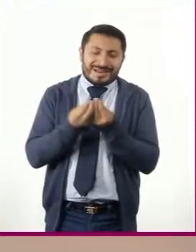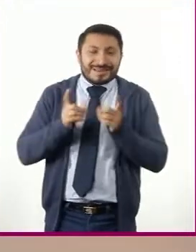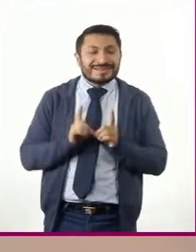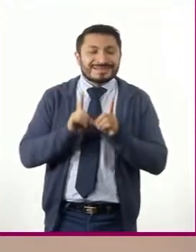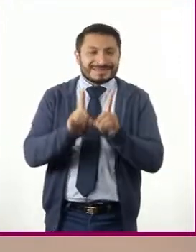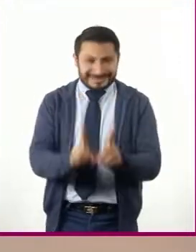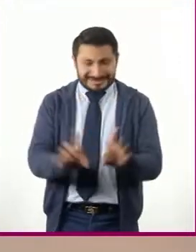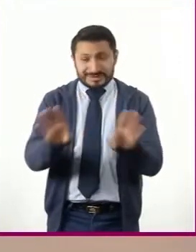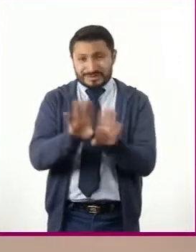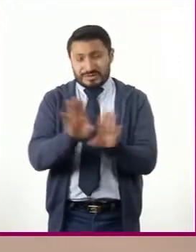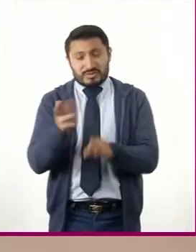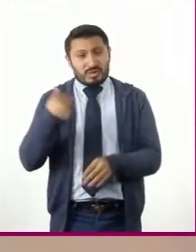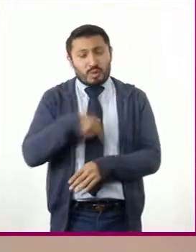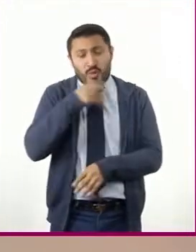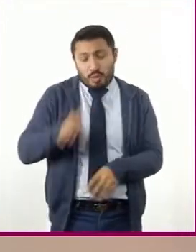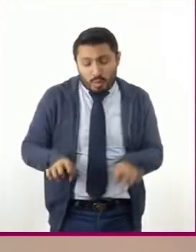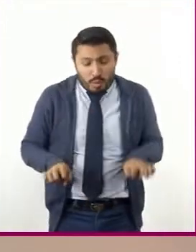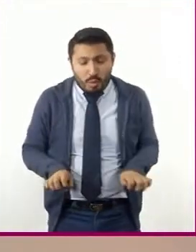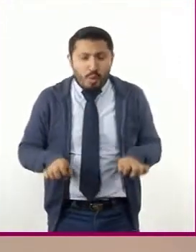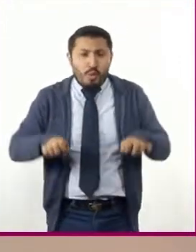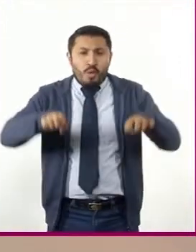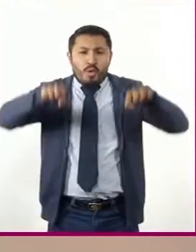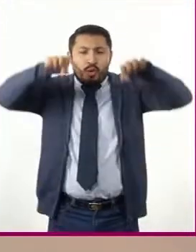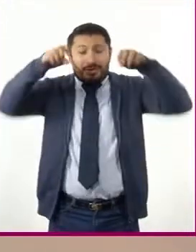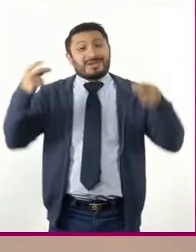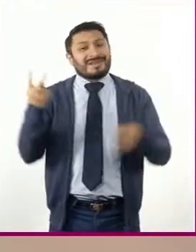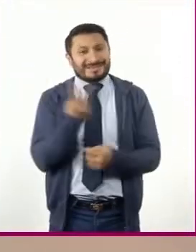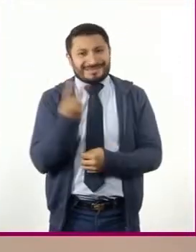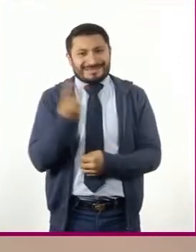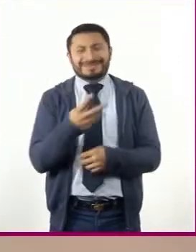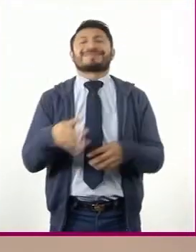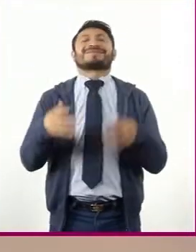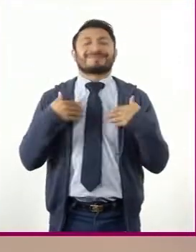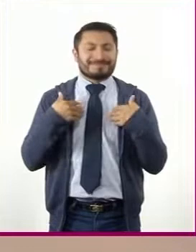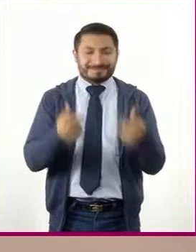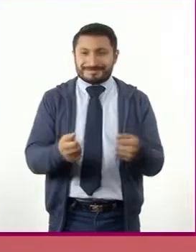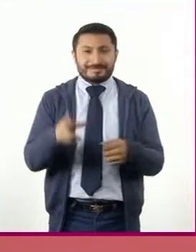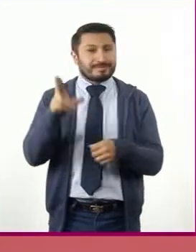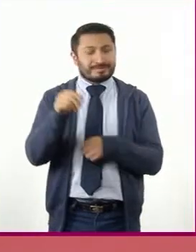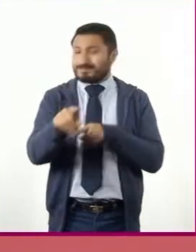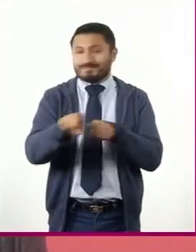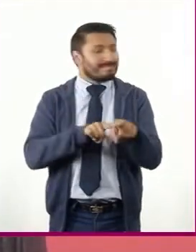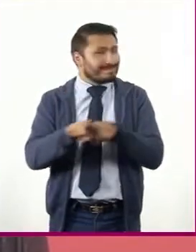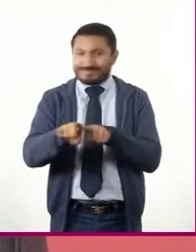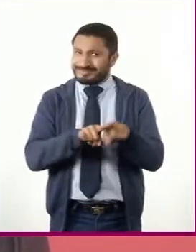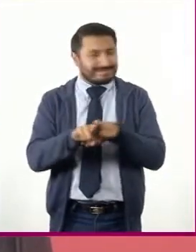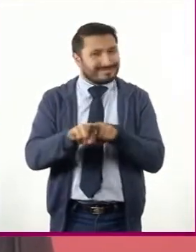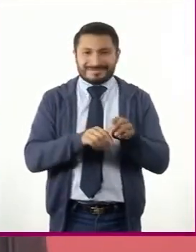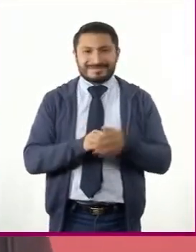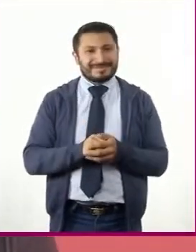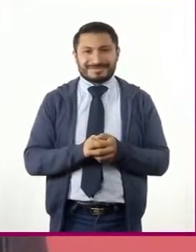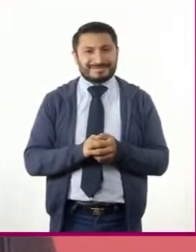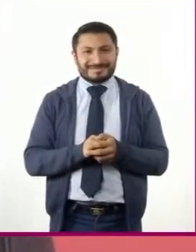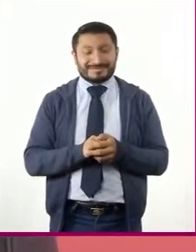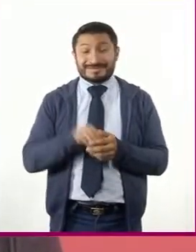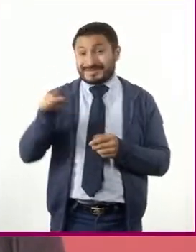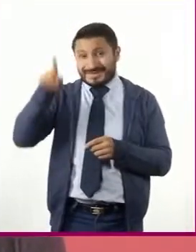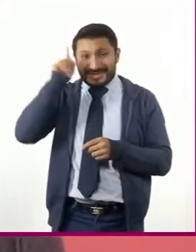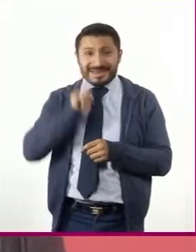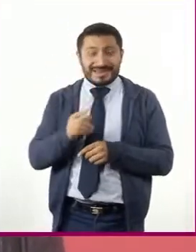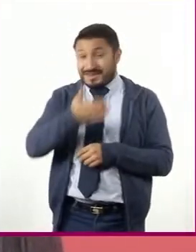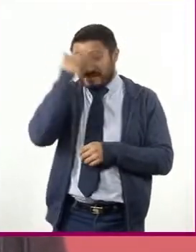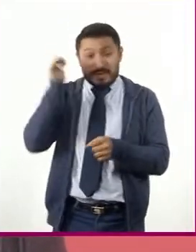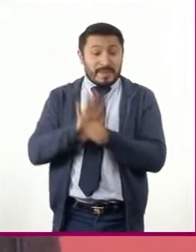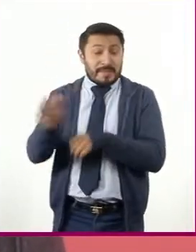que, como fuimos creciendo de edad, ambos acabamos de entender que no éramos hermanos. Ella no sé lo que